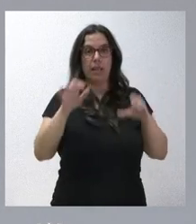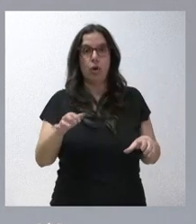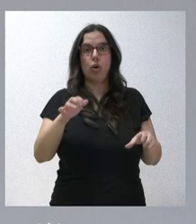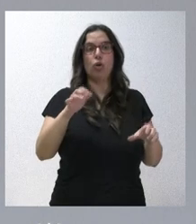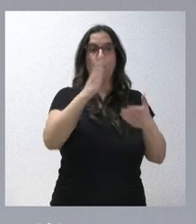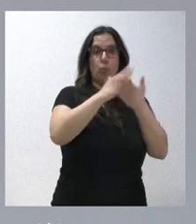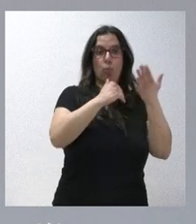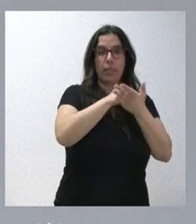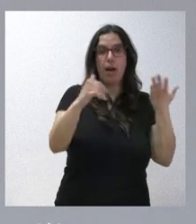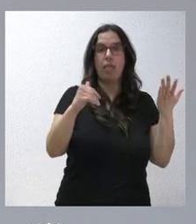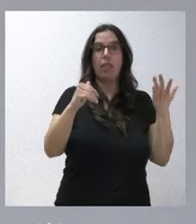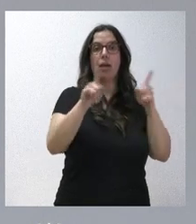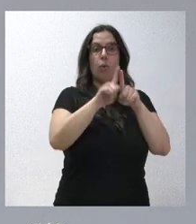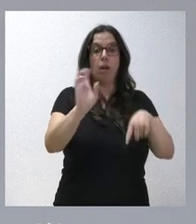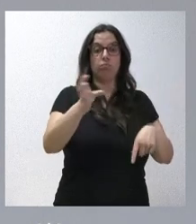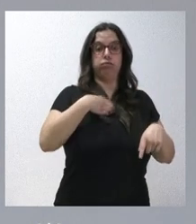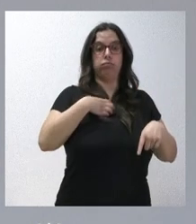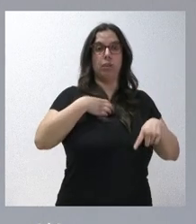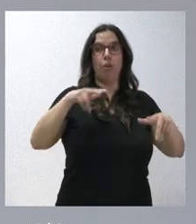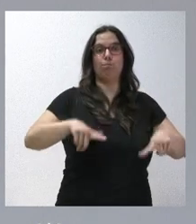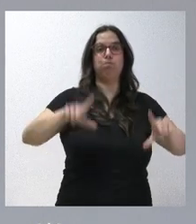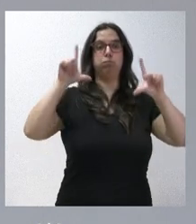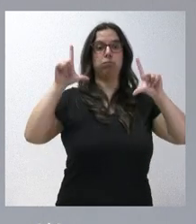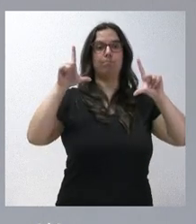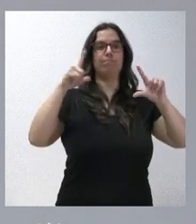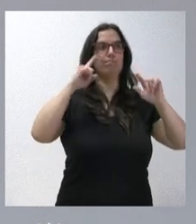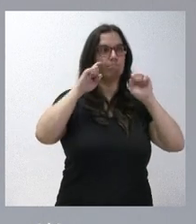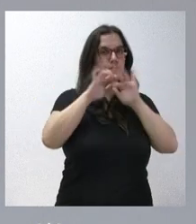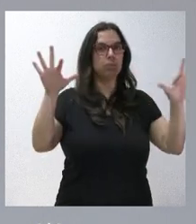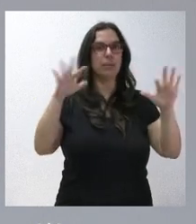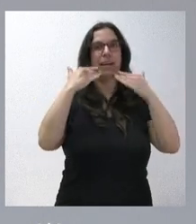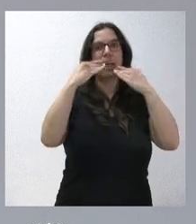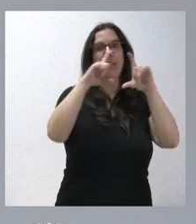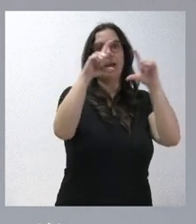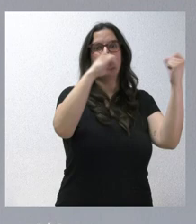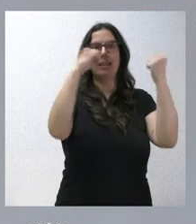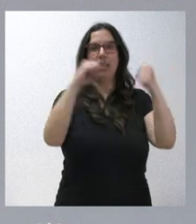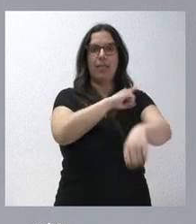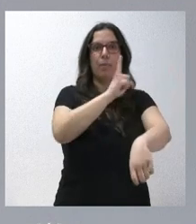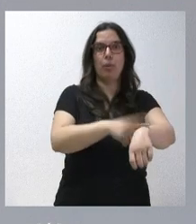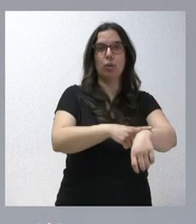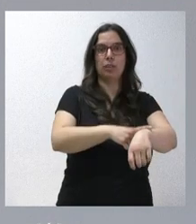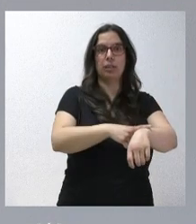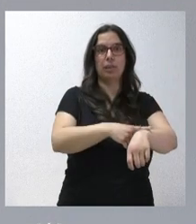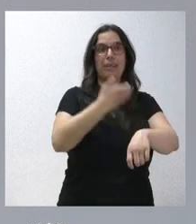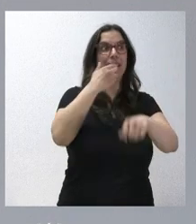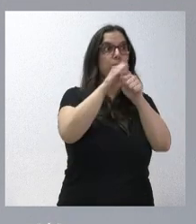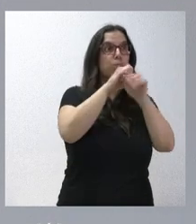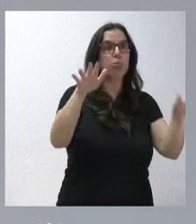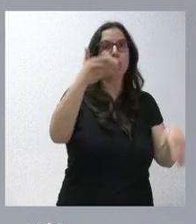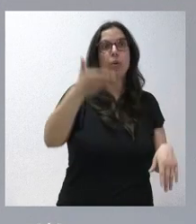comunidad de Castilla y león y a través de aquellos aquellas entidades deportivas que tenían Esa esa trascendencia o esa